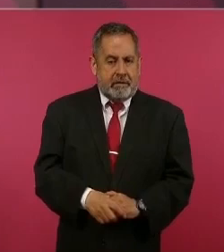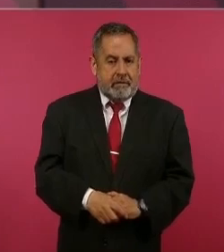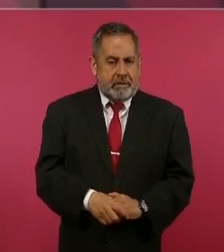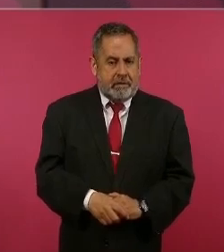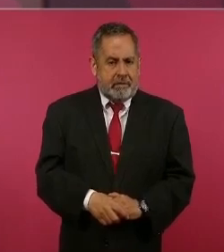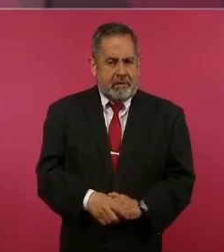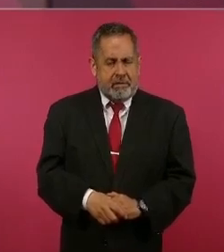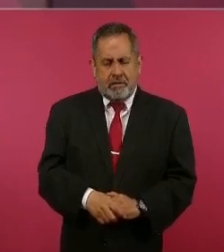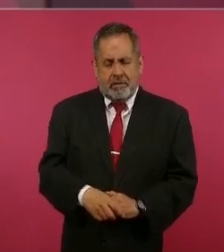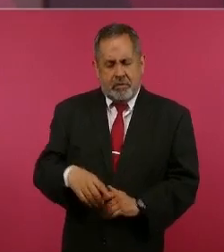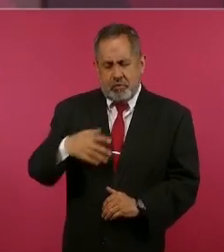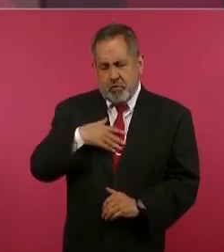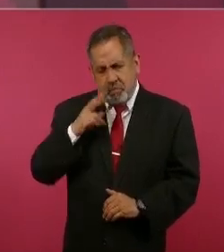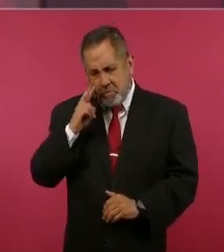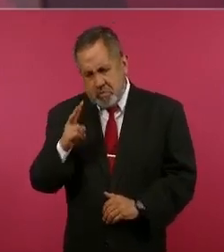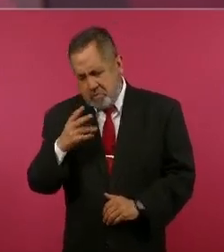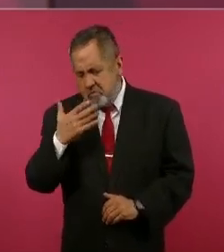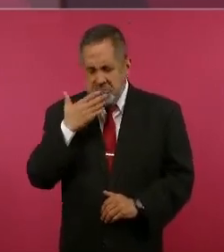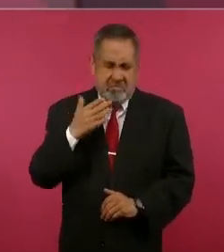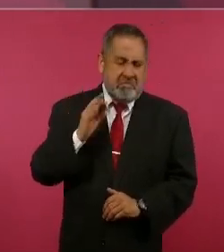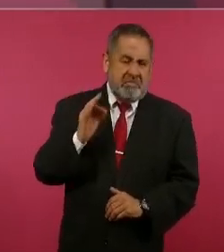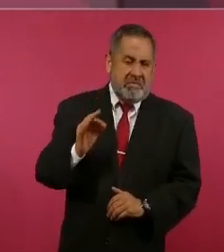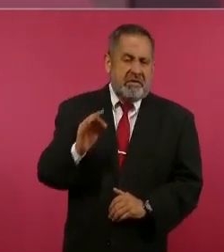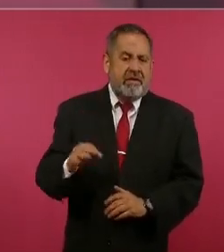yo veo bien